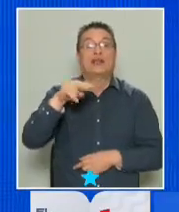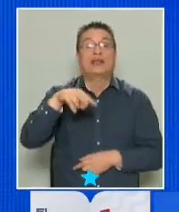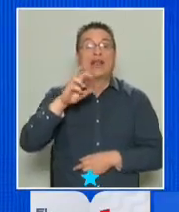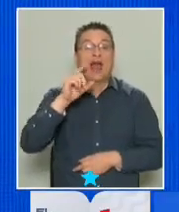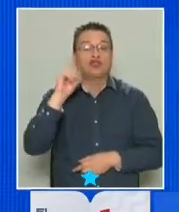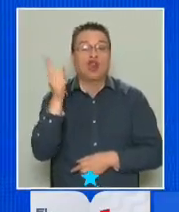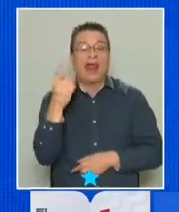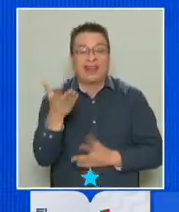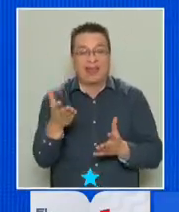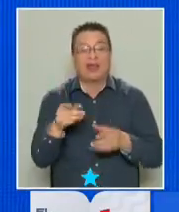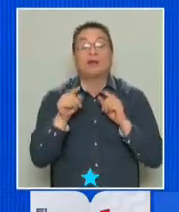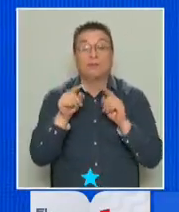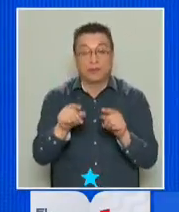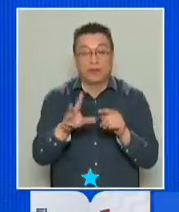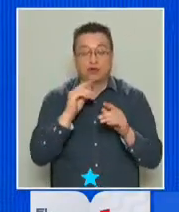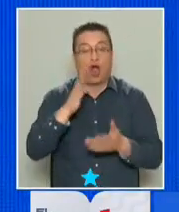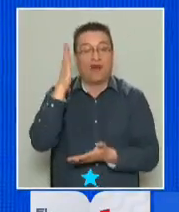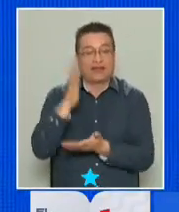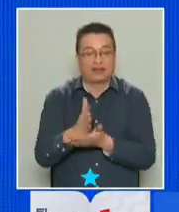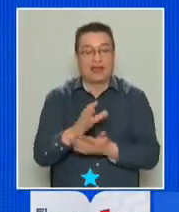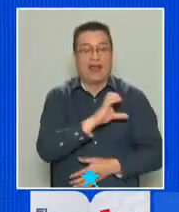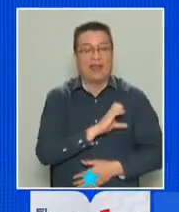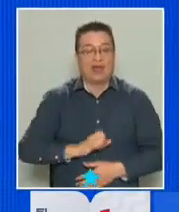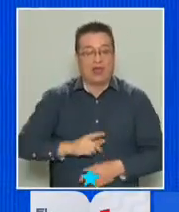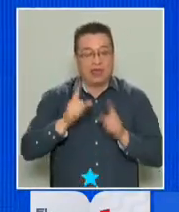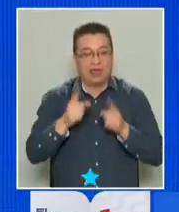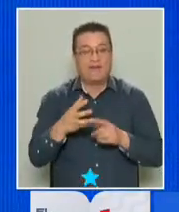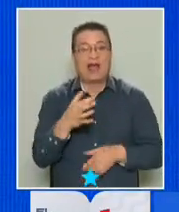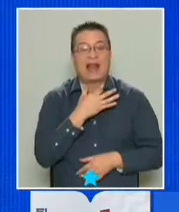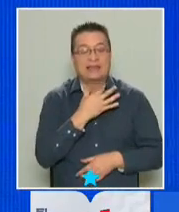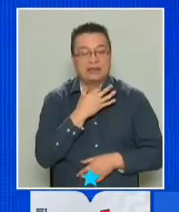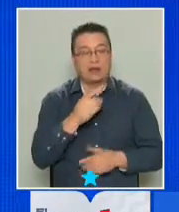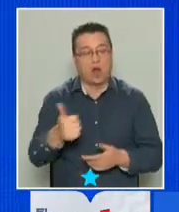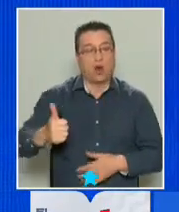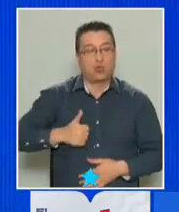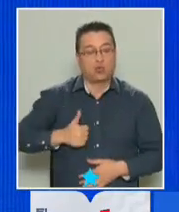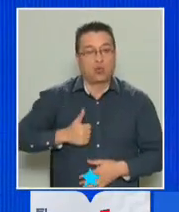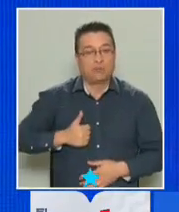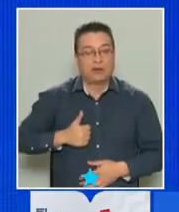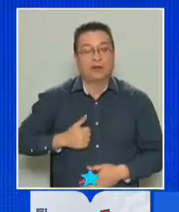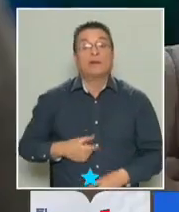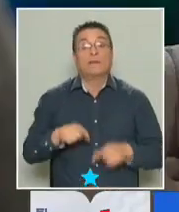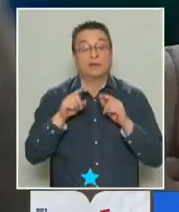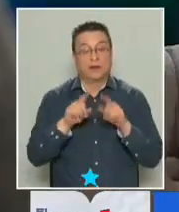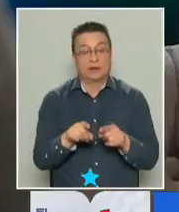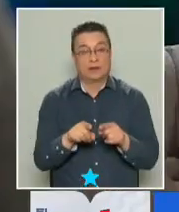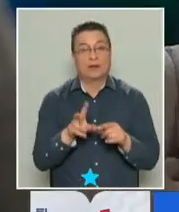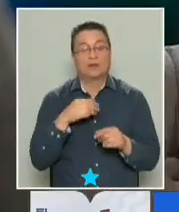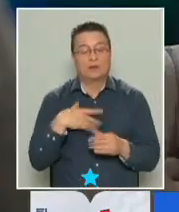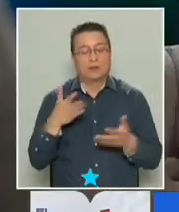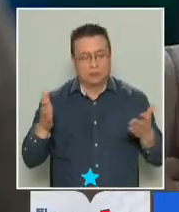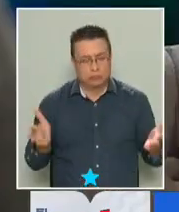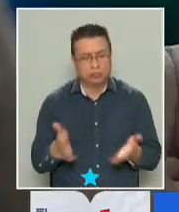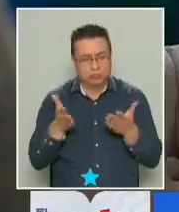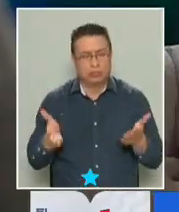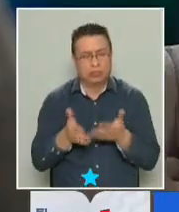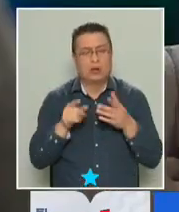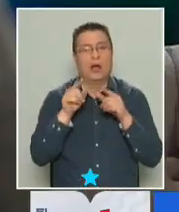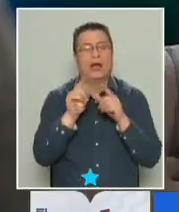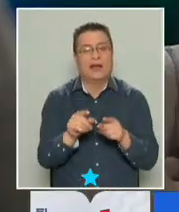como una obligación que el estado debe garantizar velar por que finalmente se cumplan y exactamente yo creo que ahí el énfasis que está colocando